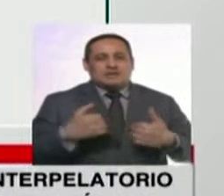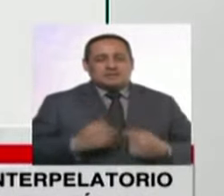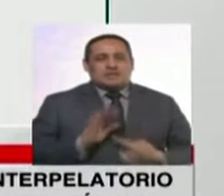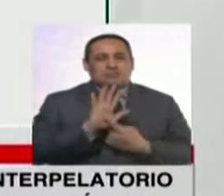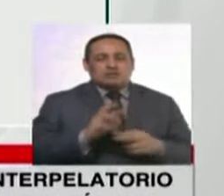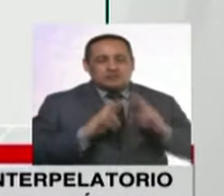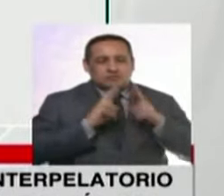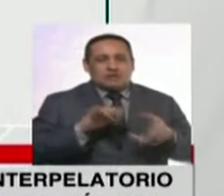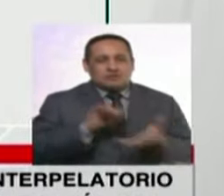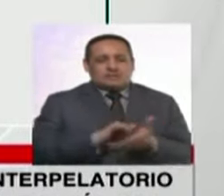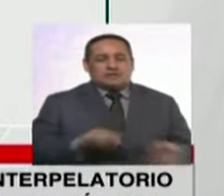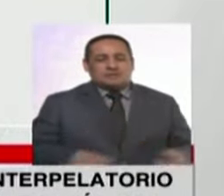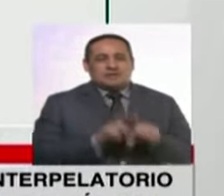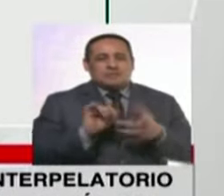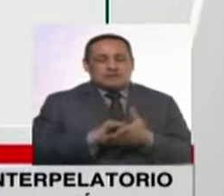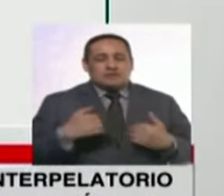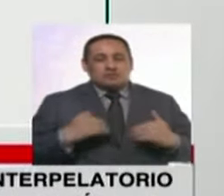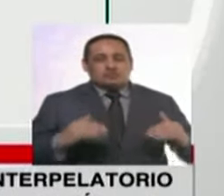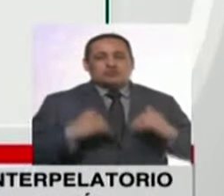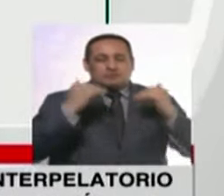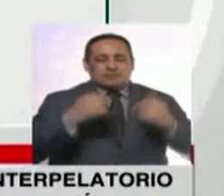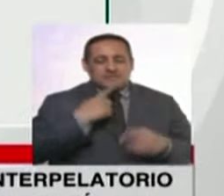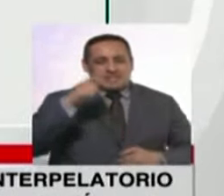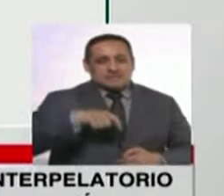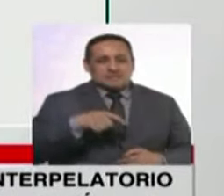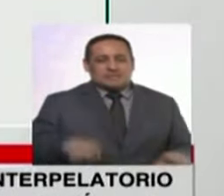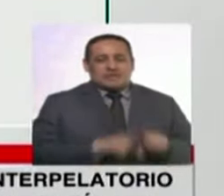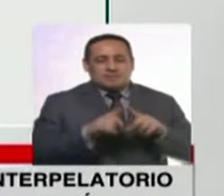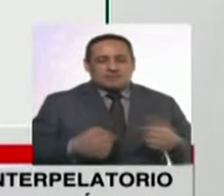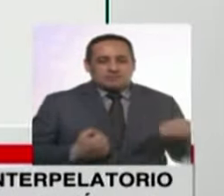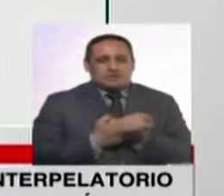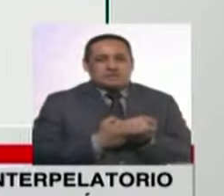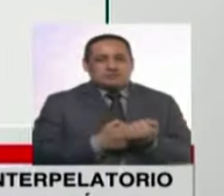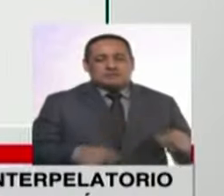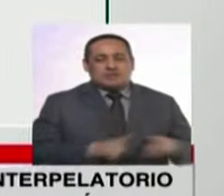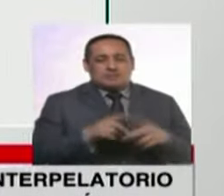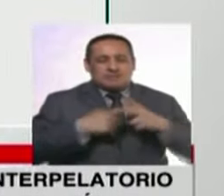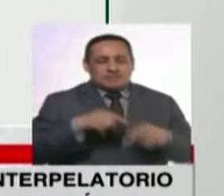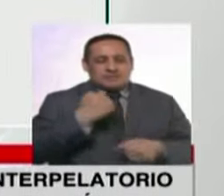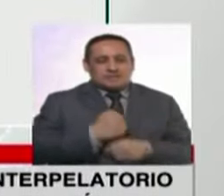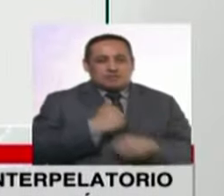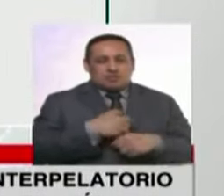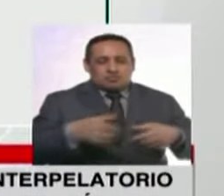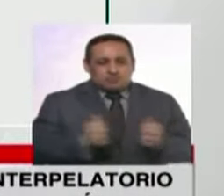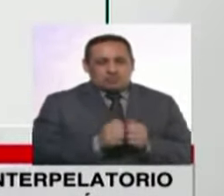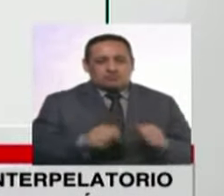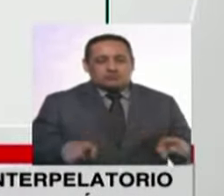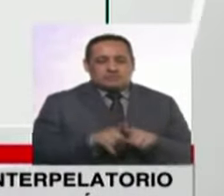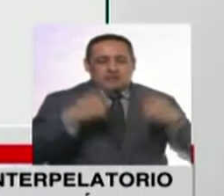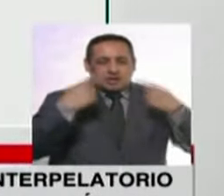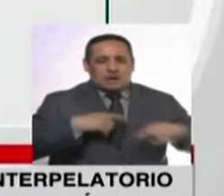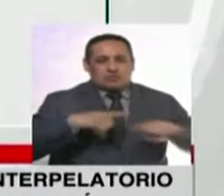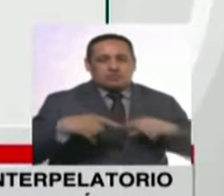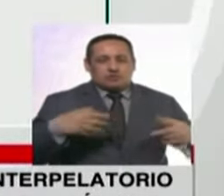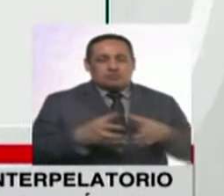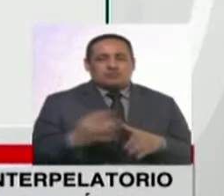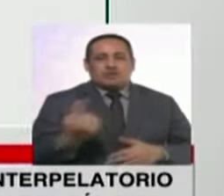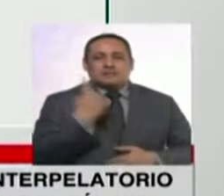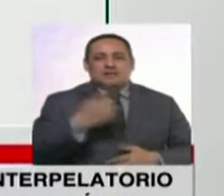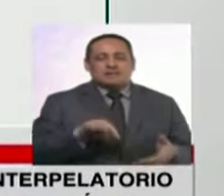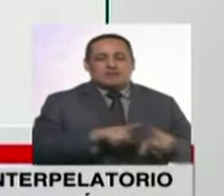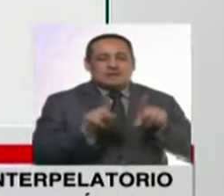muestra resultados que a nuestro criterio requieren potenciarse a partir del trabajo conjunto y coordinado de las entidades